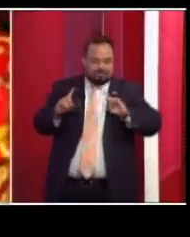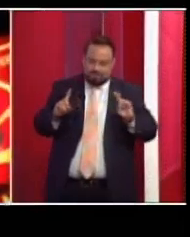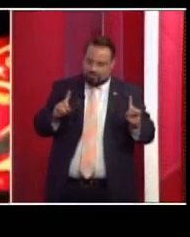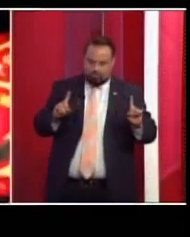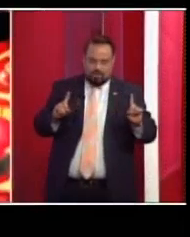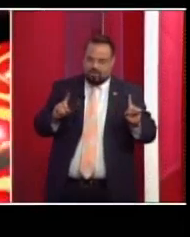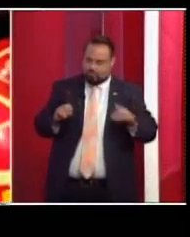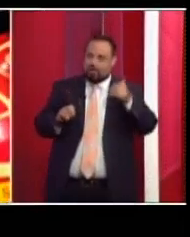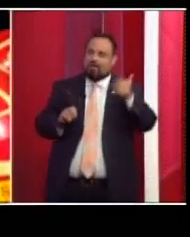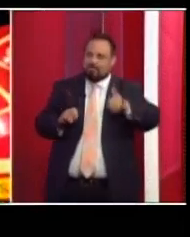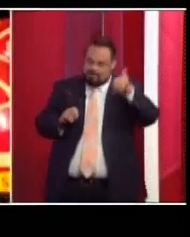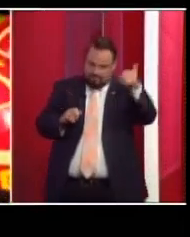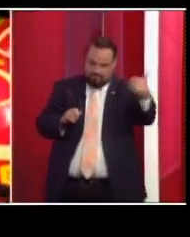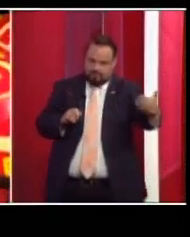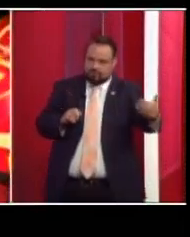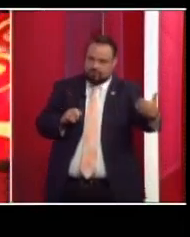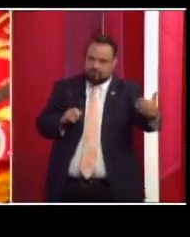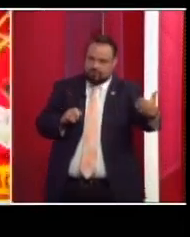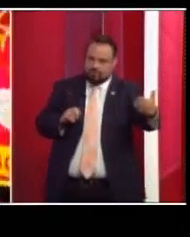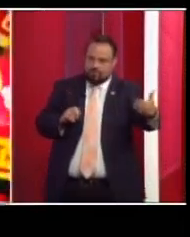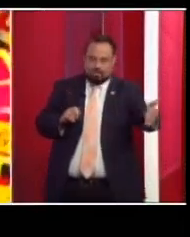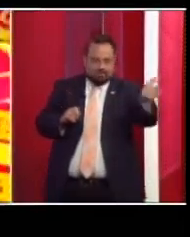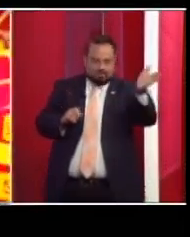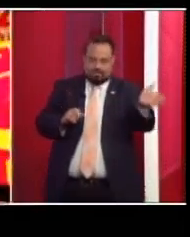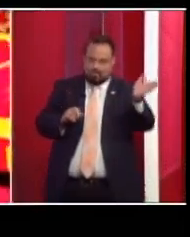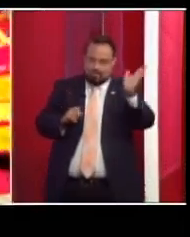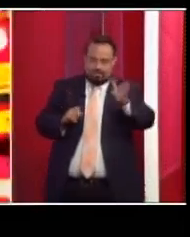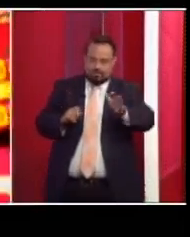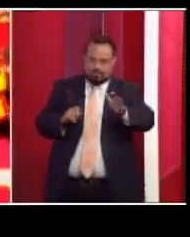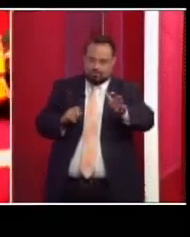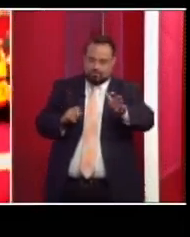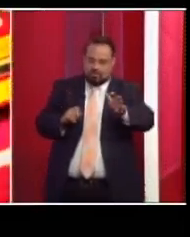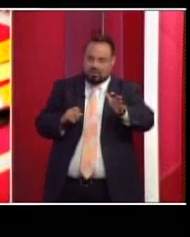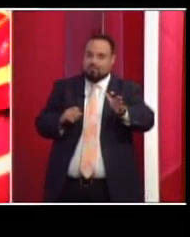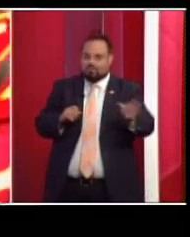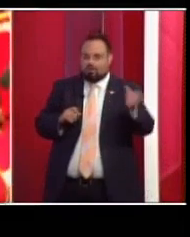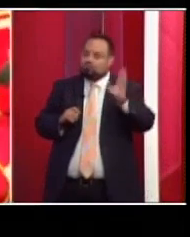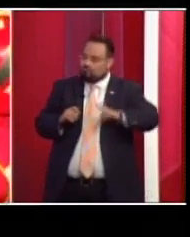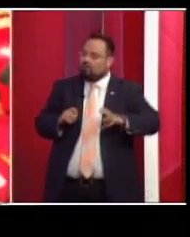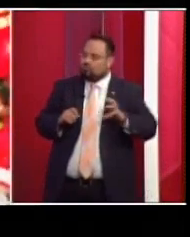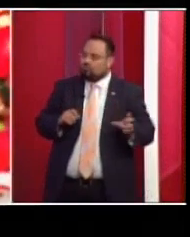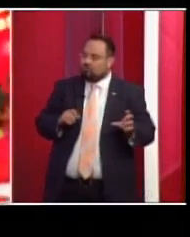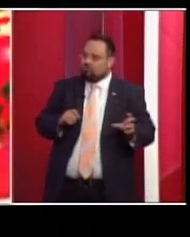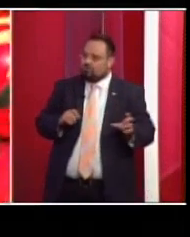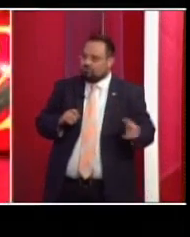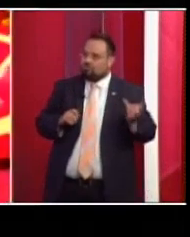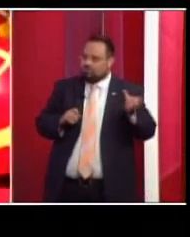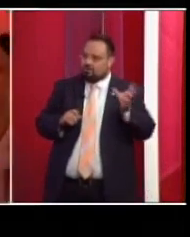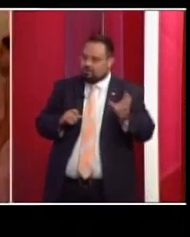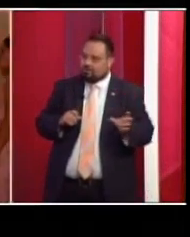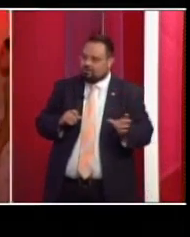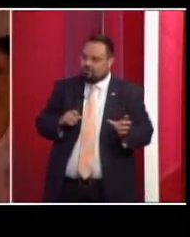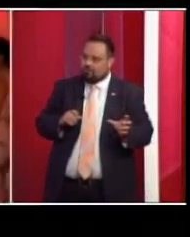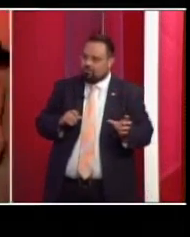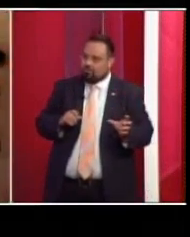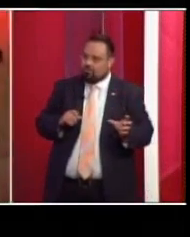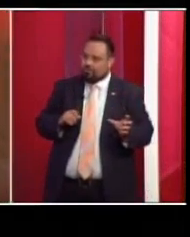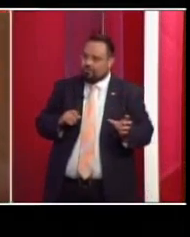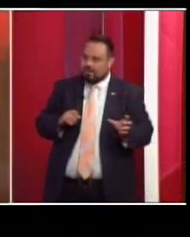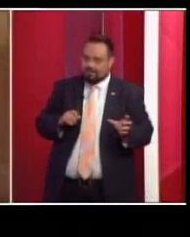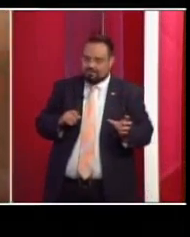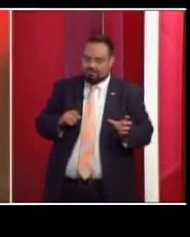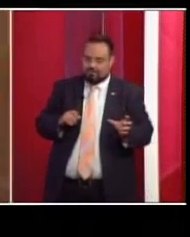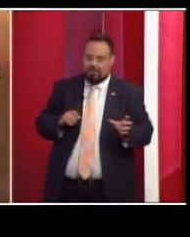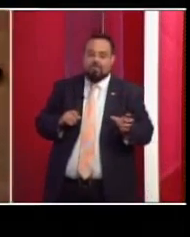que no es adecuada es una casa de habitación que la secretaria de bienestar social se ha acostumbrado en los últimos tiempos a utilizar este tipo